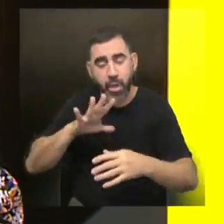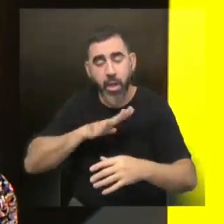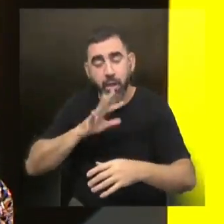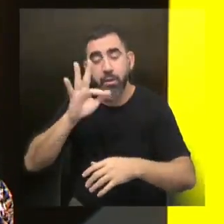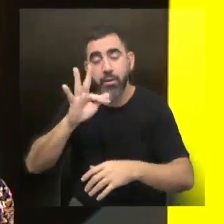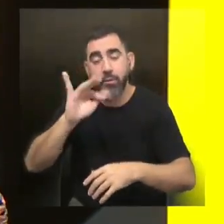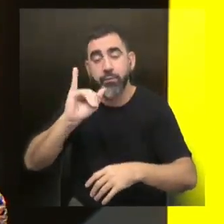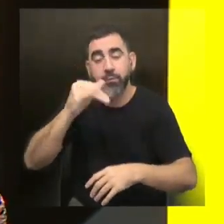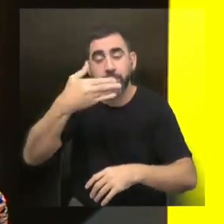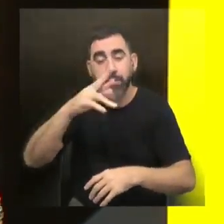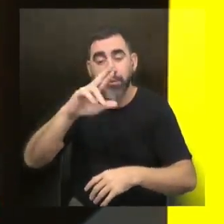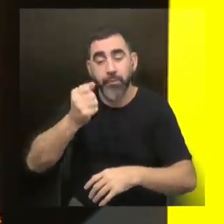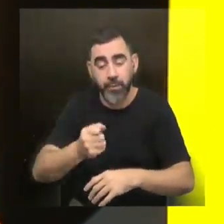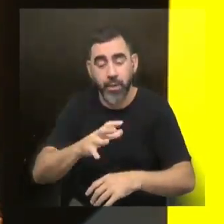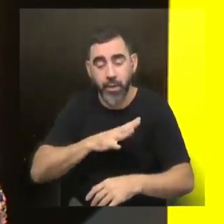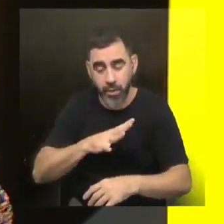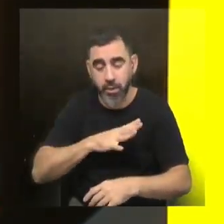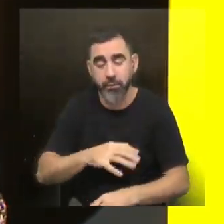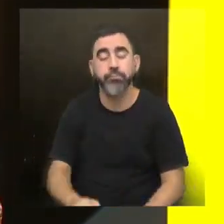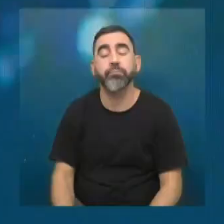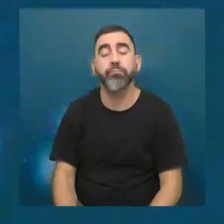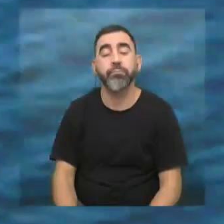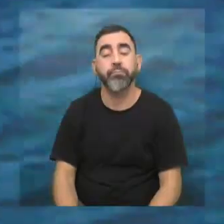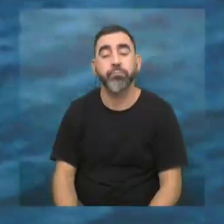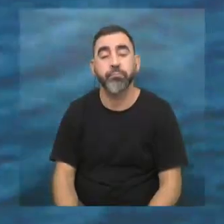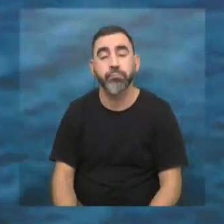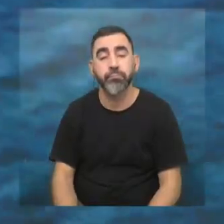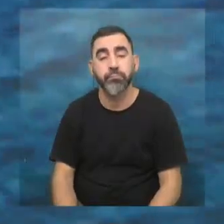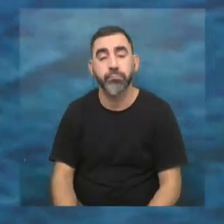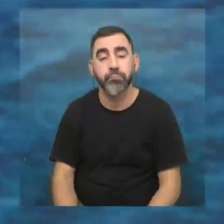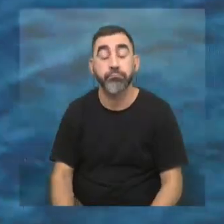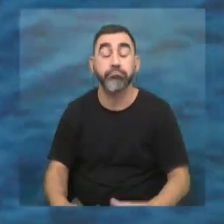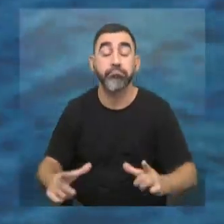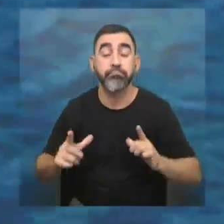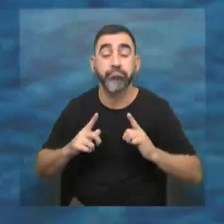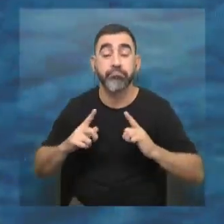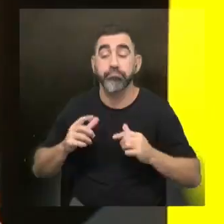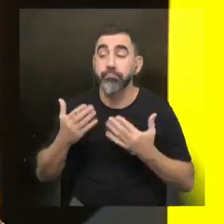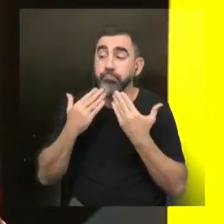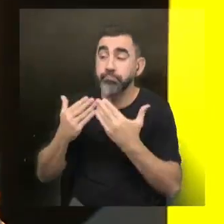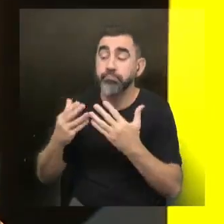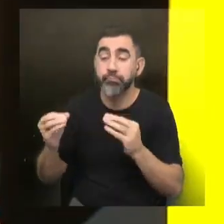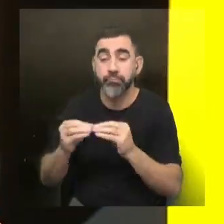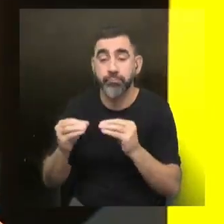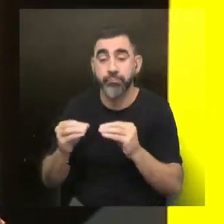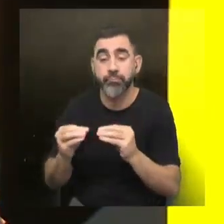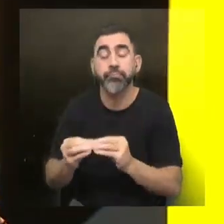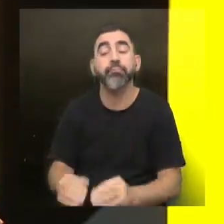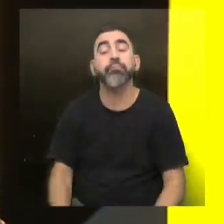van a participar de los Juegos Olímpicos está la fibra de carbono. Muy bien, bueno, allá estaremos mirando. Gracias, Daniela. Hasta la semana que viene. Hasta la semana que viene.